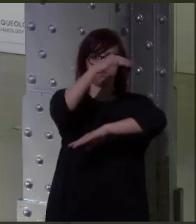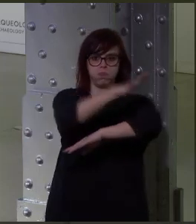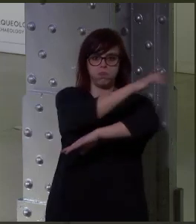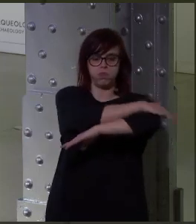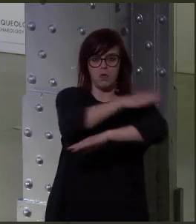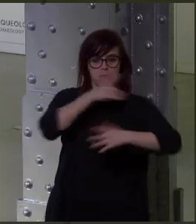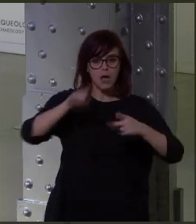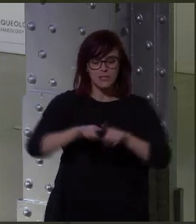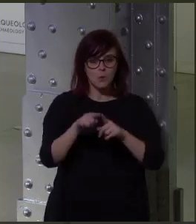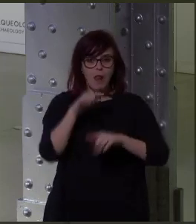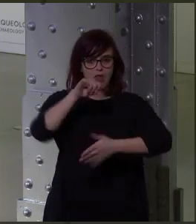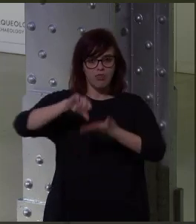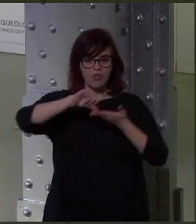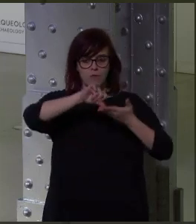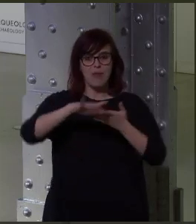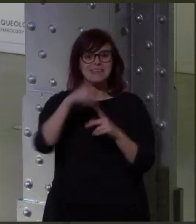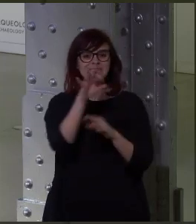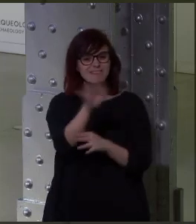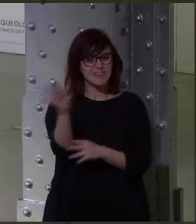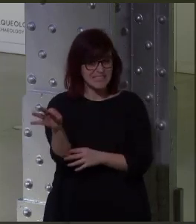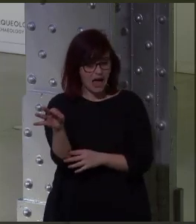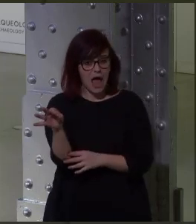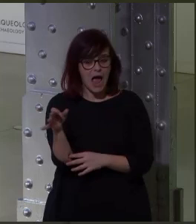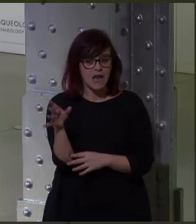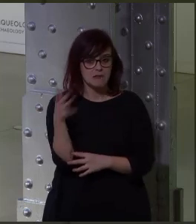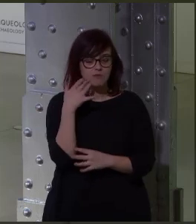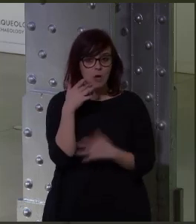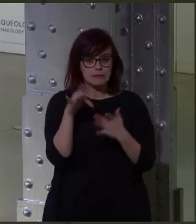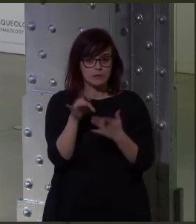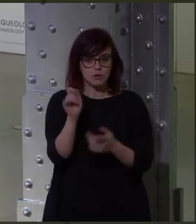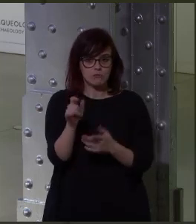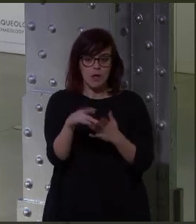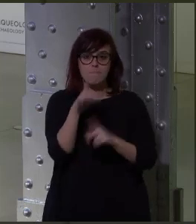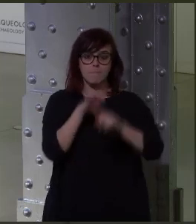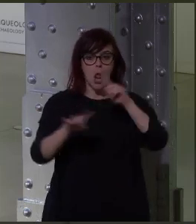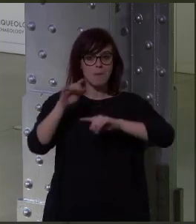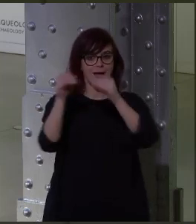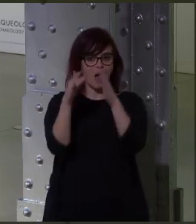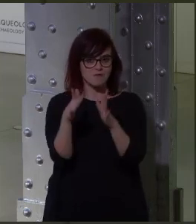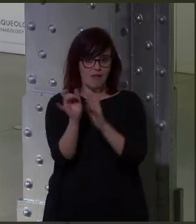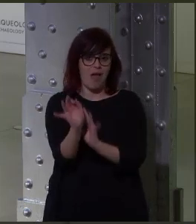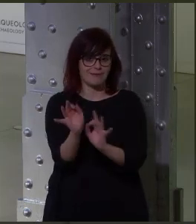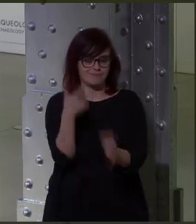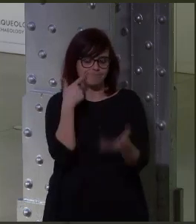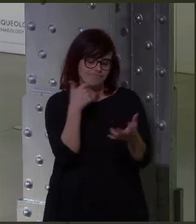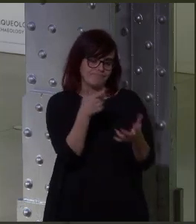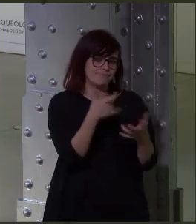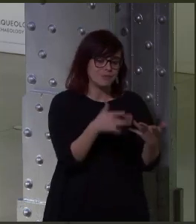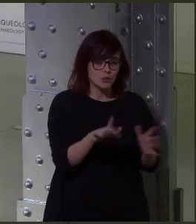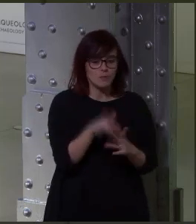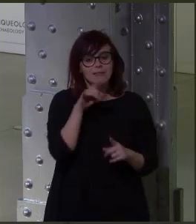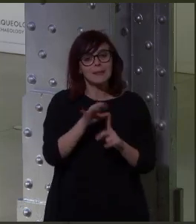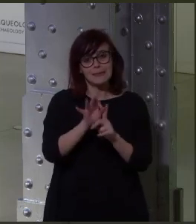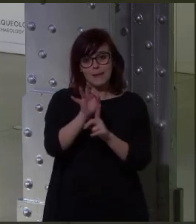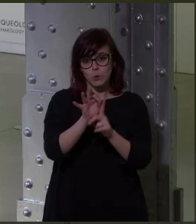qué límite dentro de las ciudades, en San Sebastián, que cada vez las casas tienen más problemas. Esto es como un hecho muy claro, el otro el de